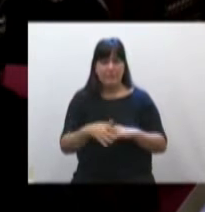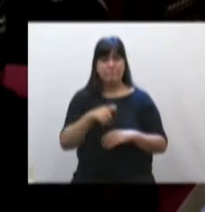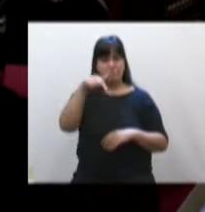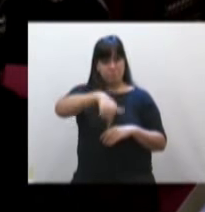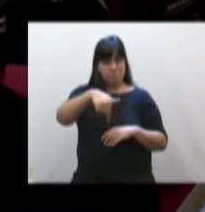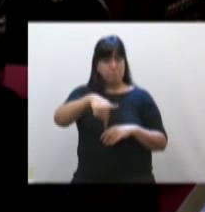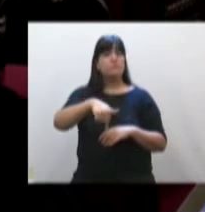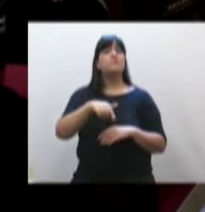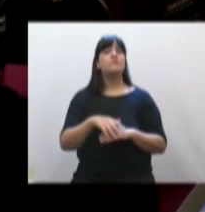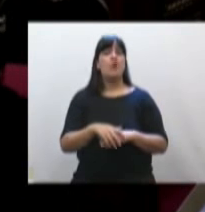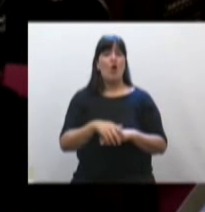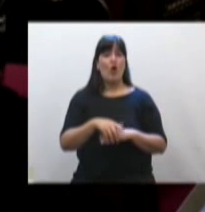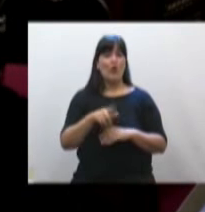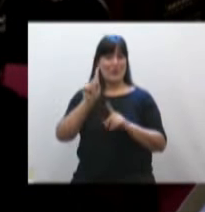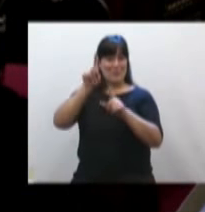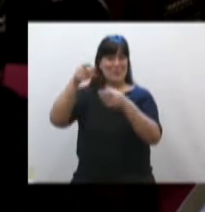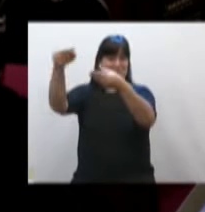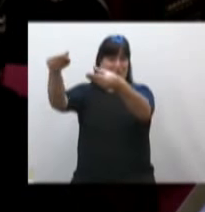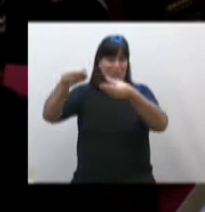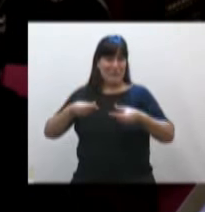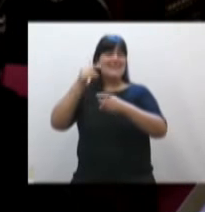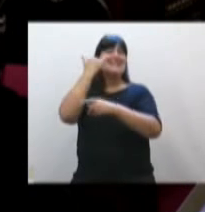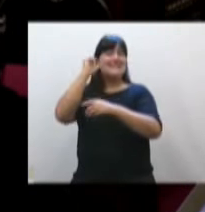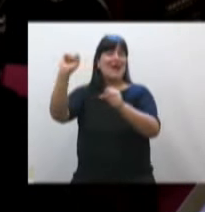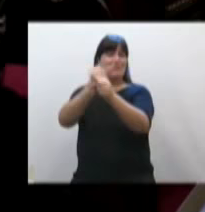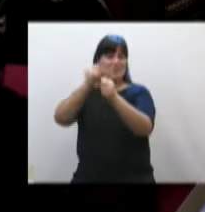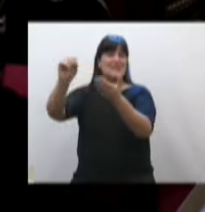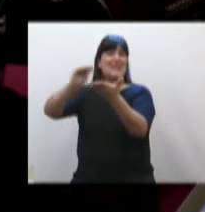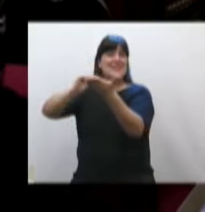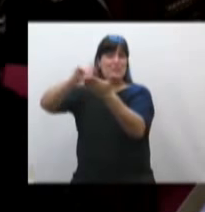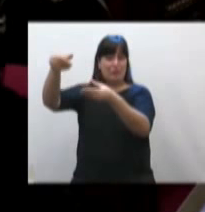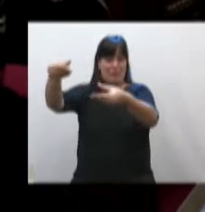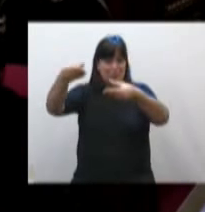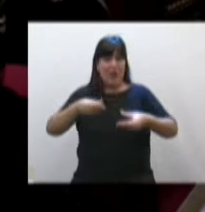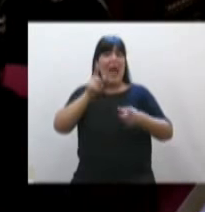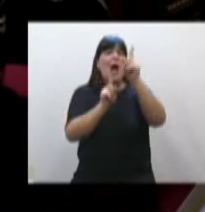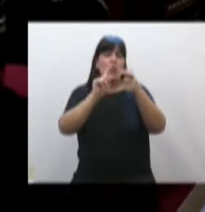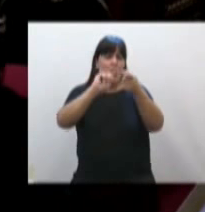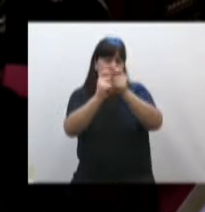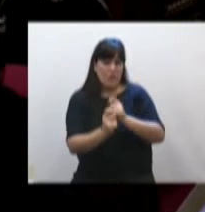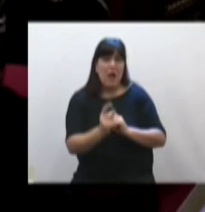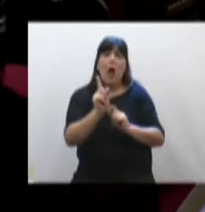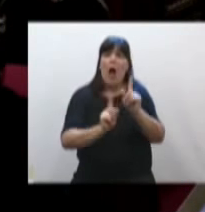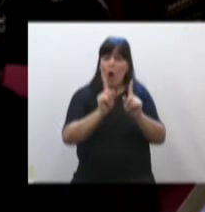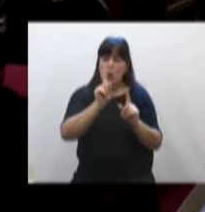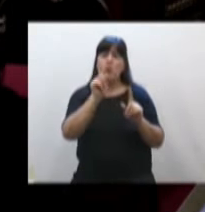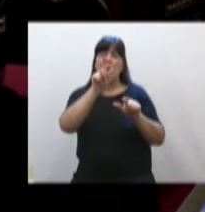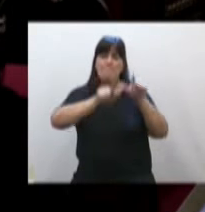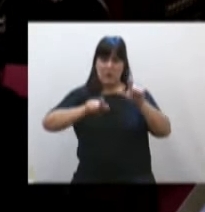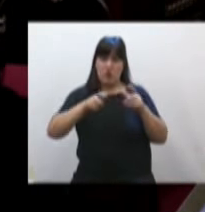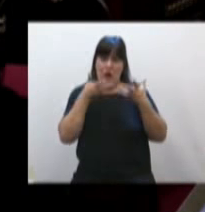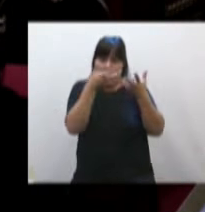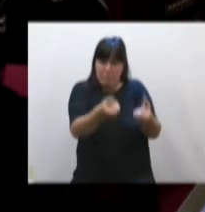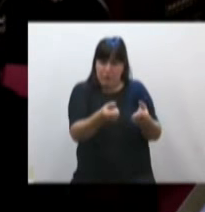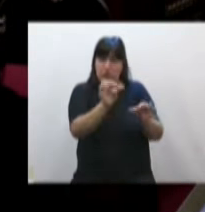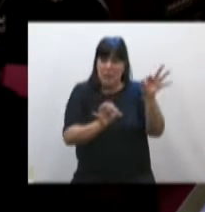el proyecto de ley va a volver a la Cámara de Diputados. En caso de rechazarse, el proyecto que viene directamente desde diputados no se podrá tratar hasta el año que